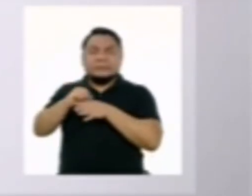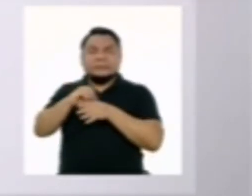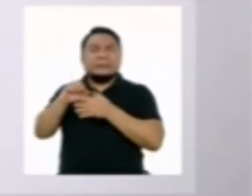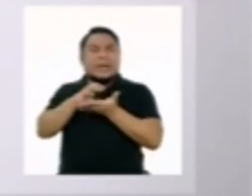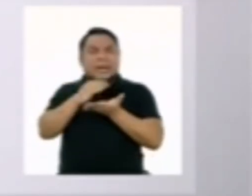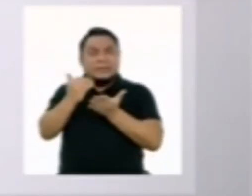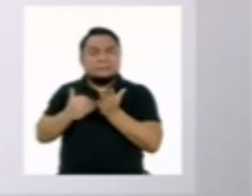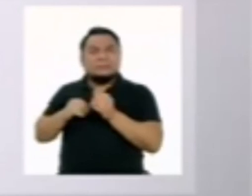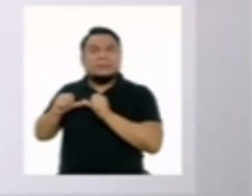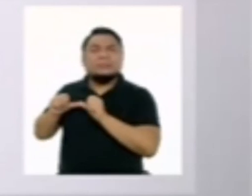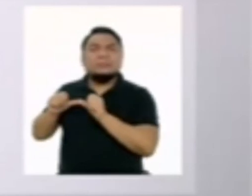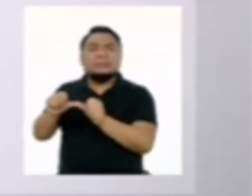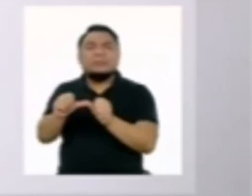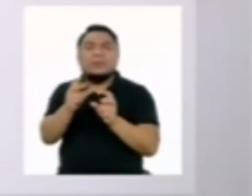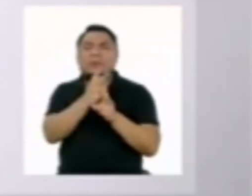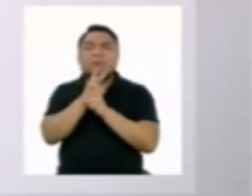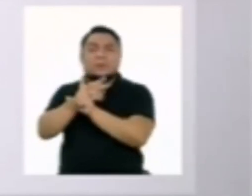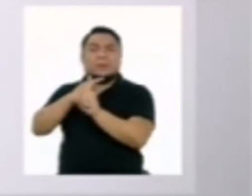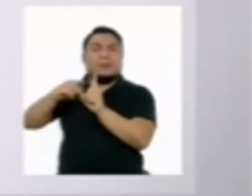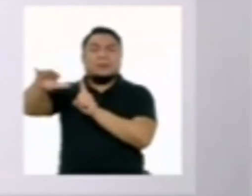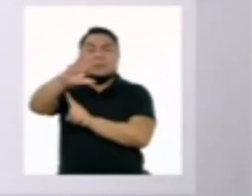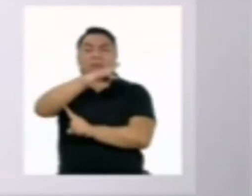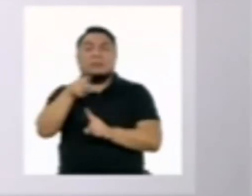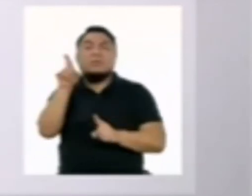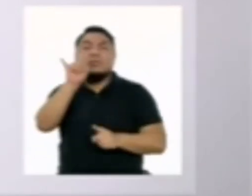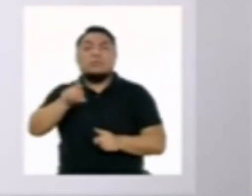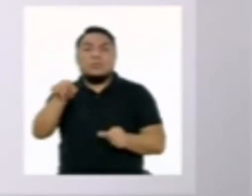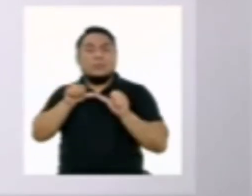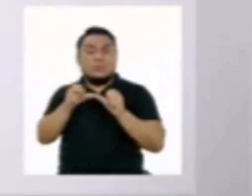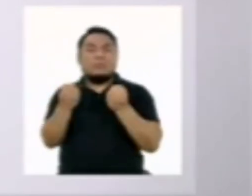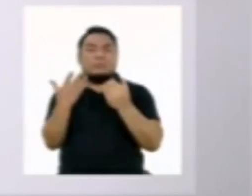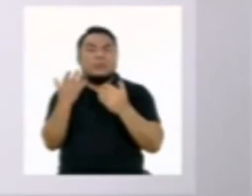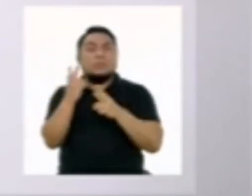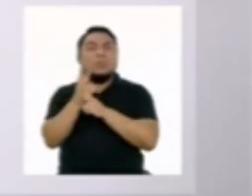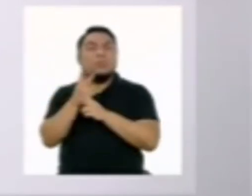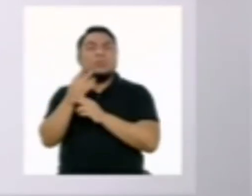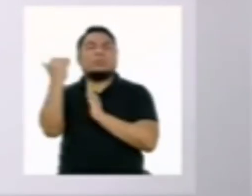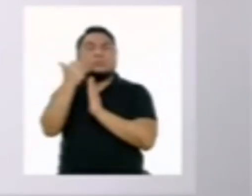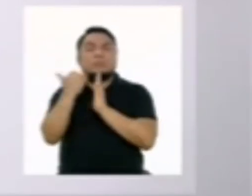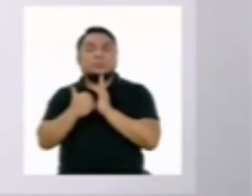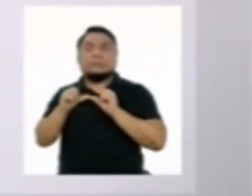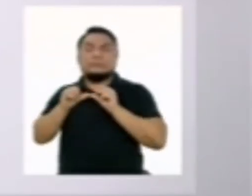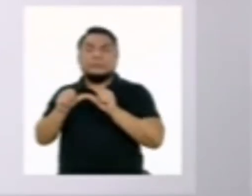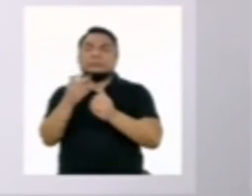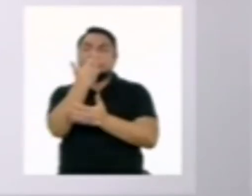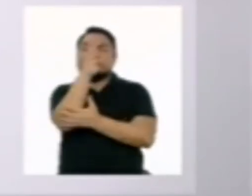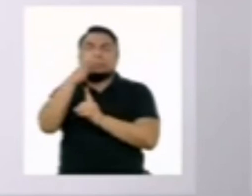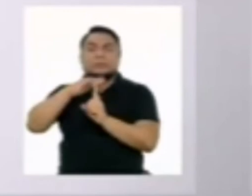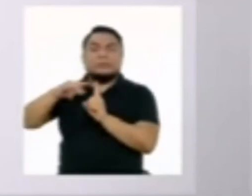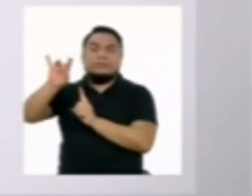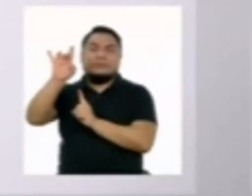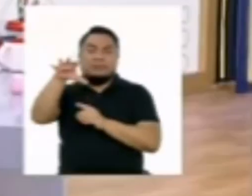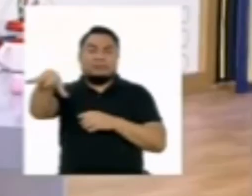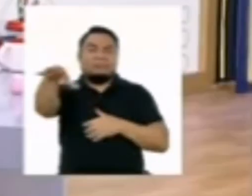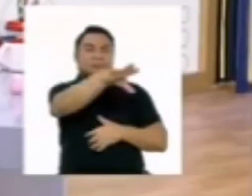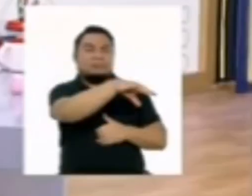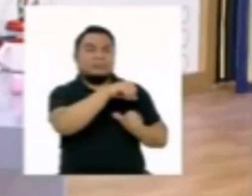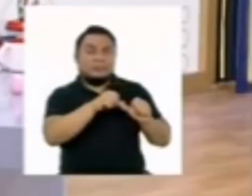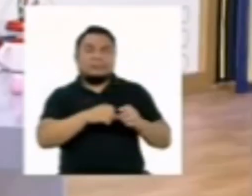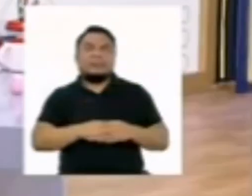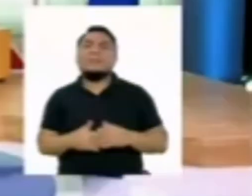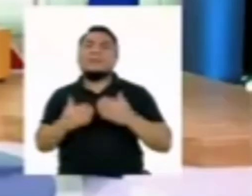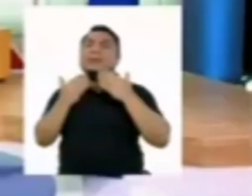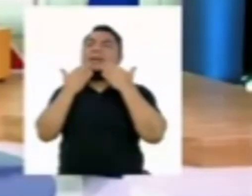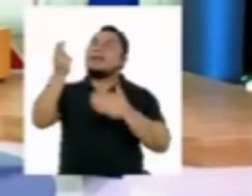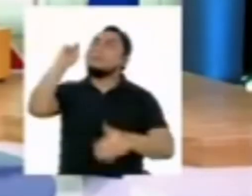para administrar los recursos ambientales y asegurar su uso sostenible, así como la conservación de la biodiversidad.